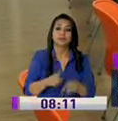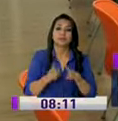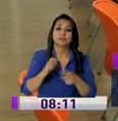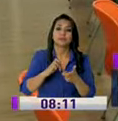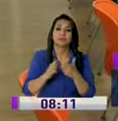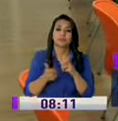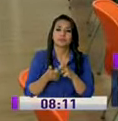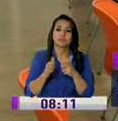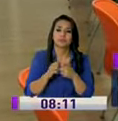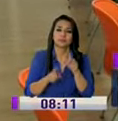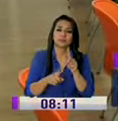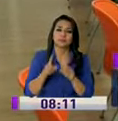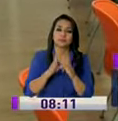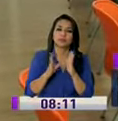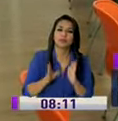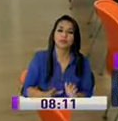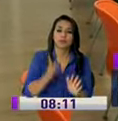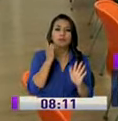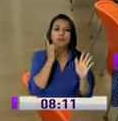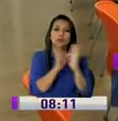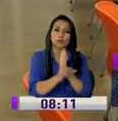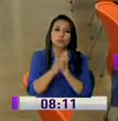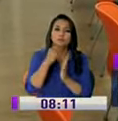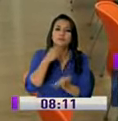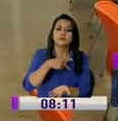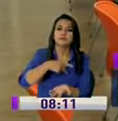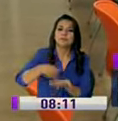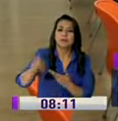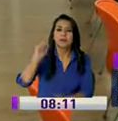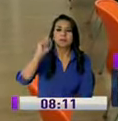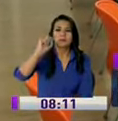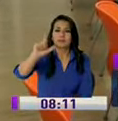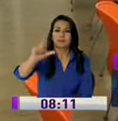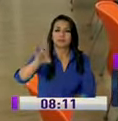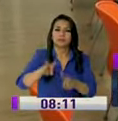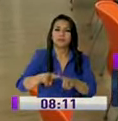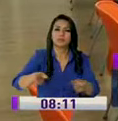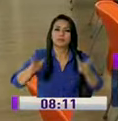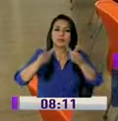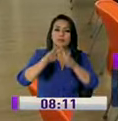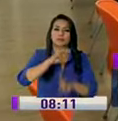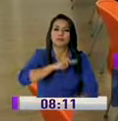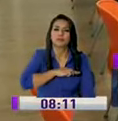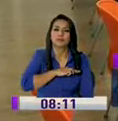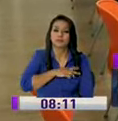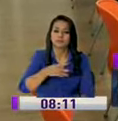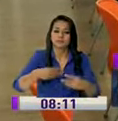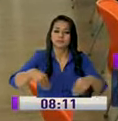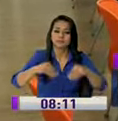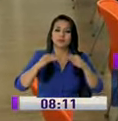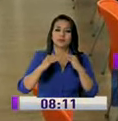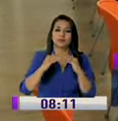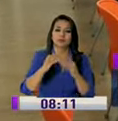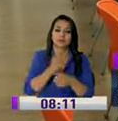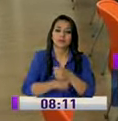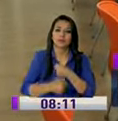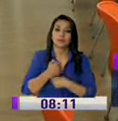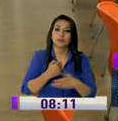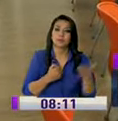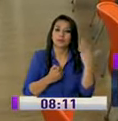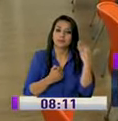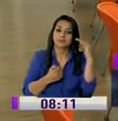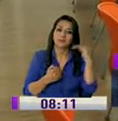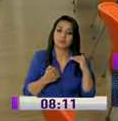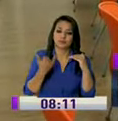con los ciudadanos, pues han indicado que existiría un exceso en el avalúo predial de este año en comparación al año anterior. Por